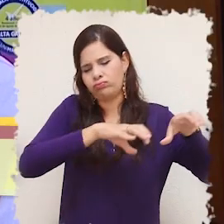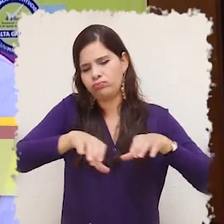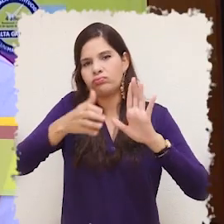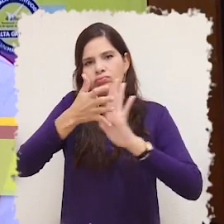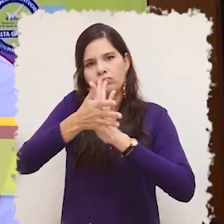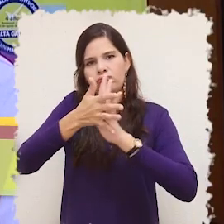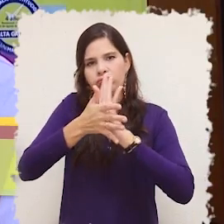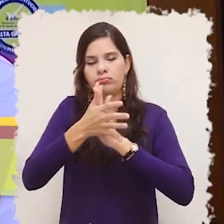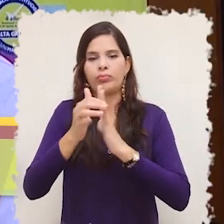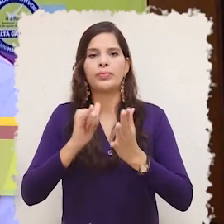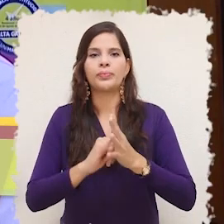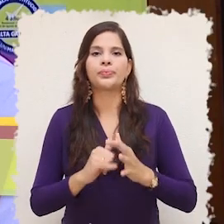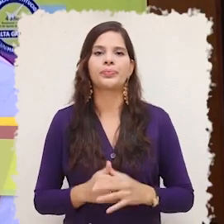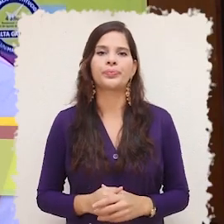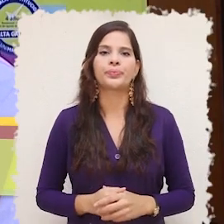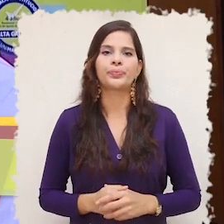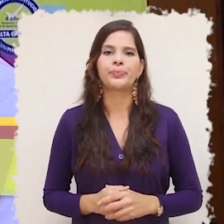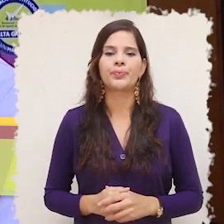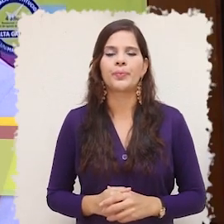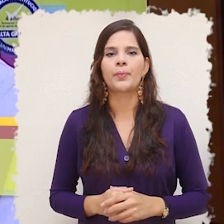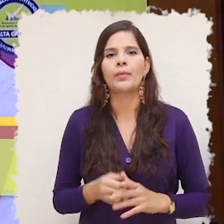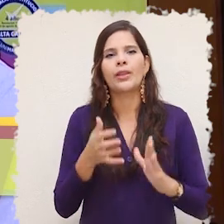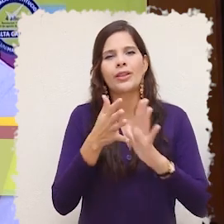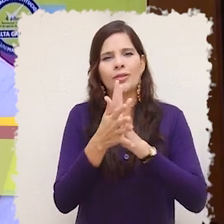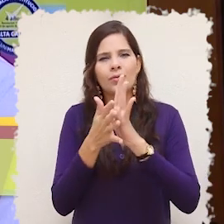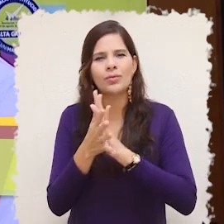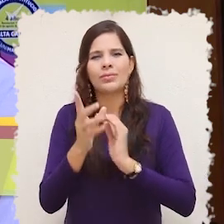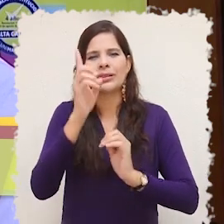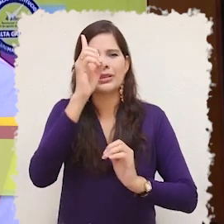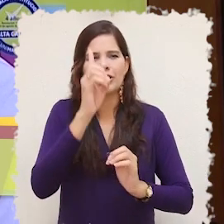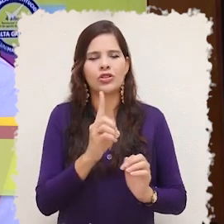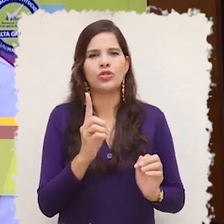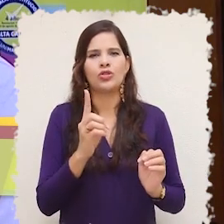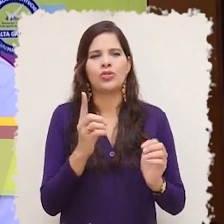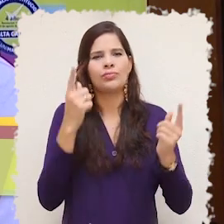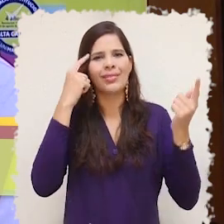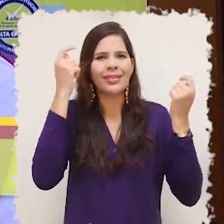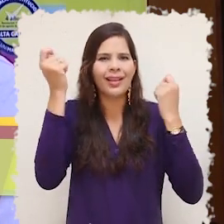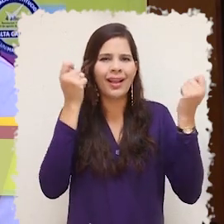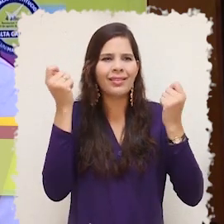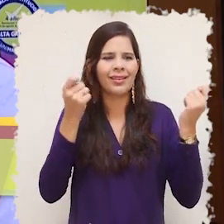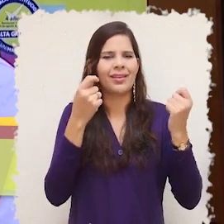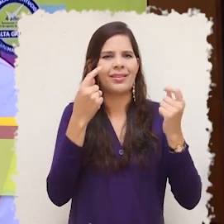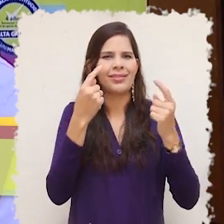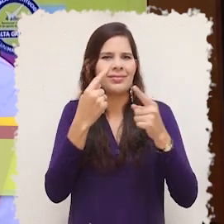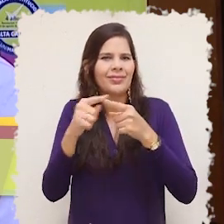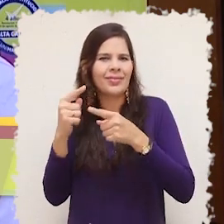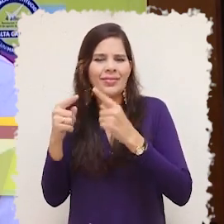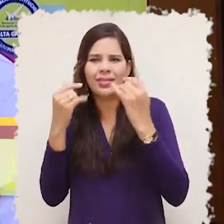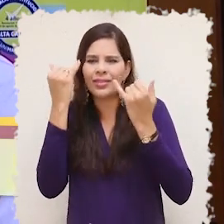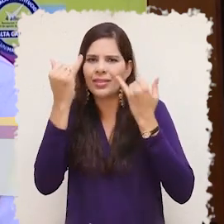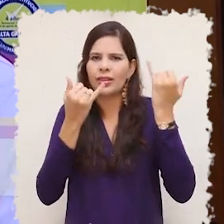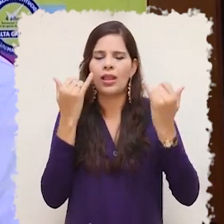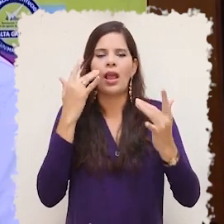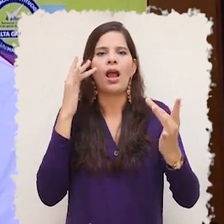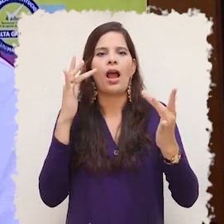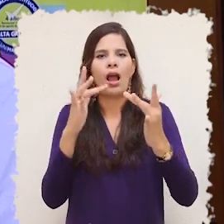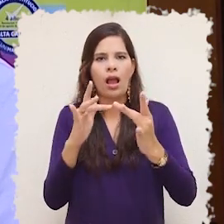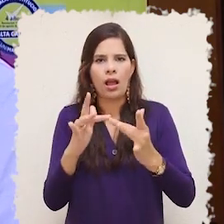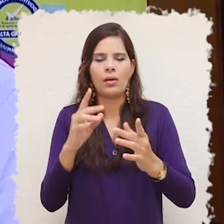efectivamente las decisiones que se toman y las estrategias que se implementan están alineadas